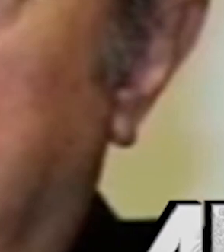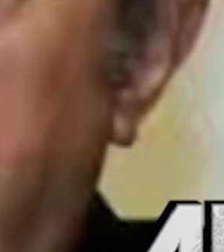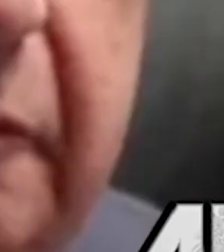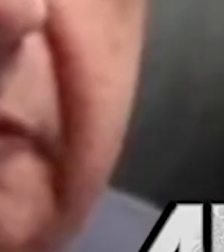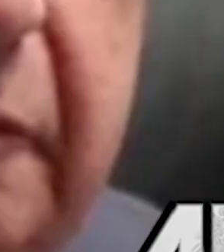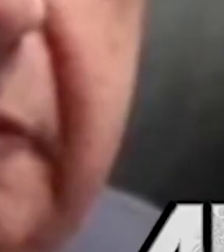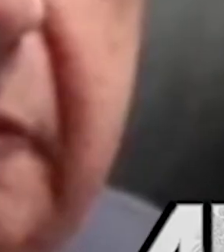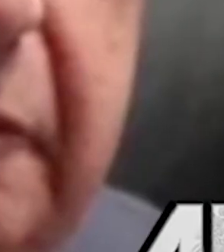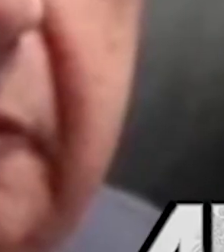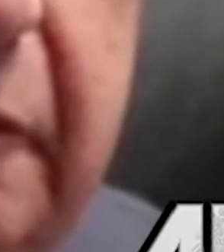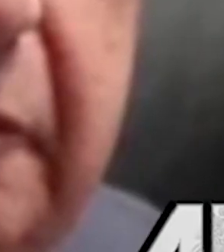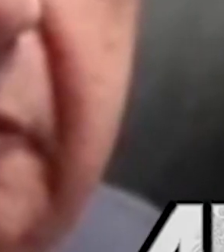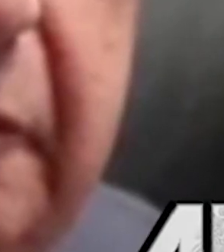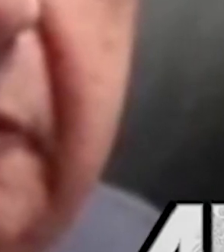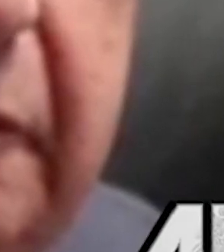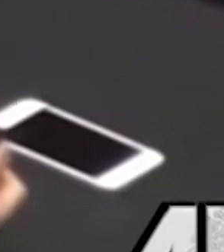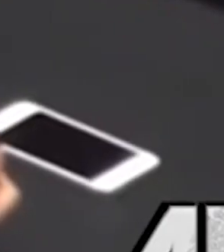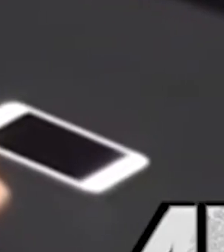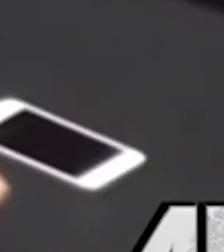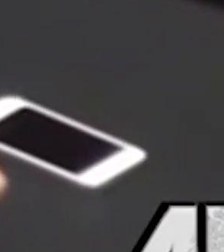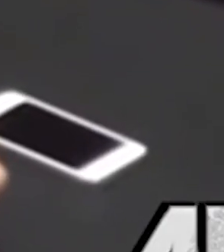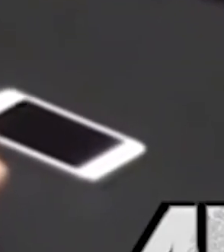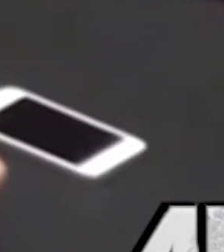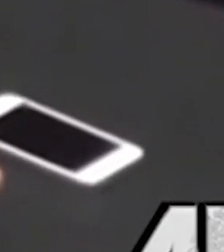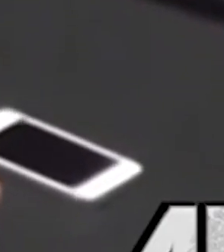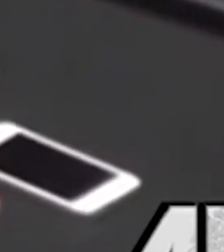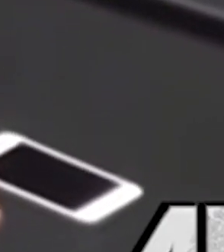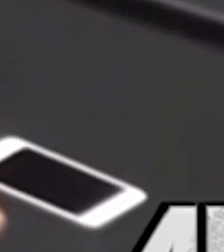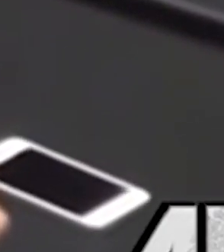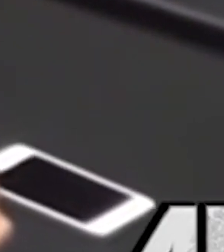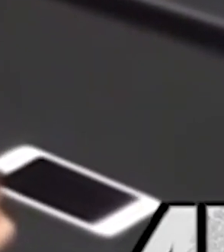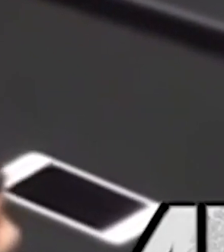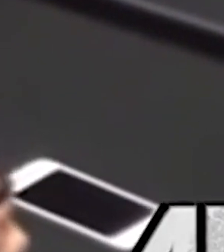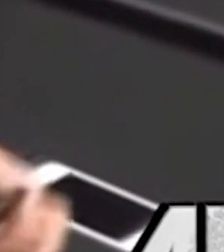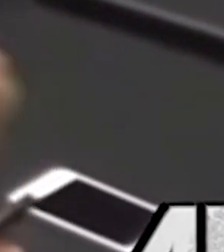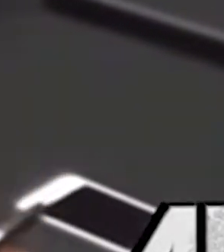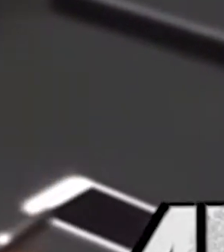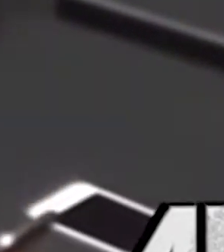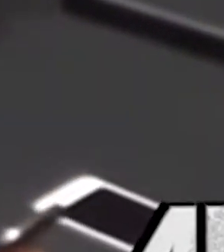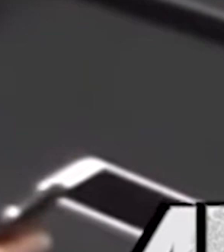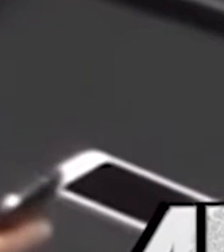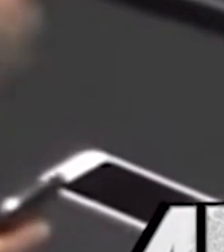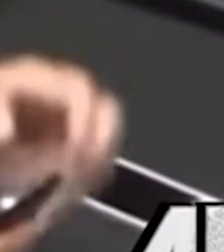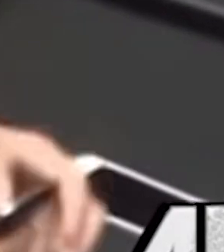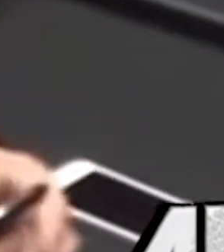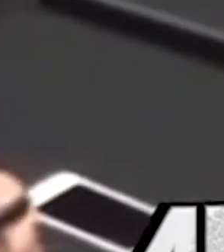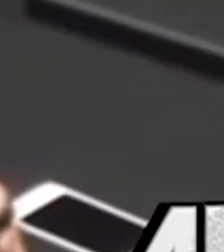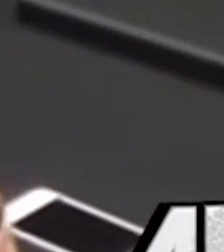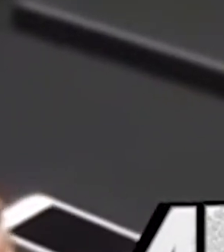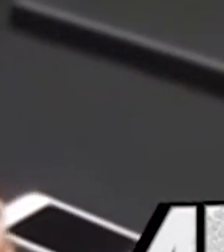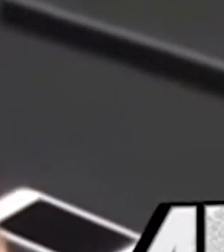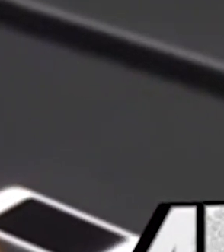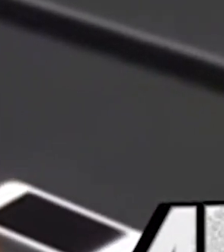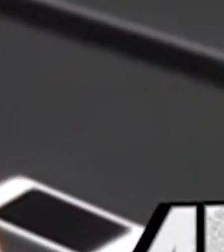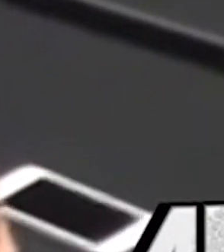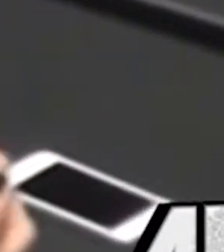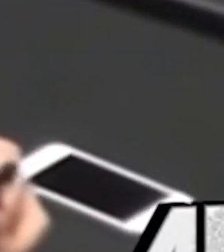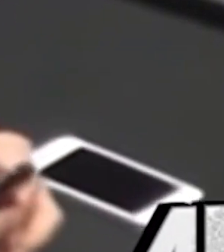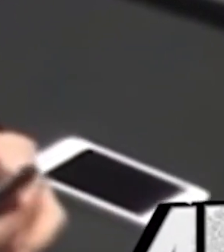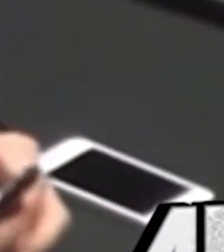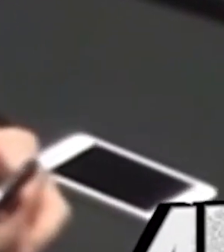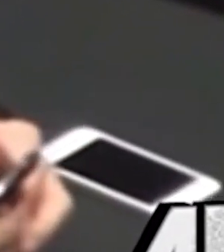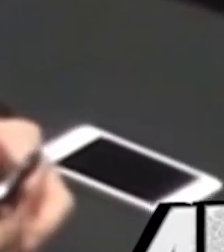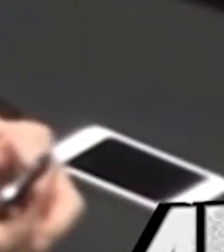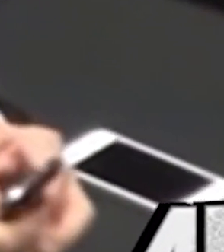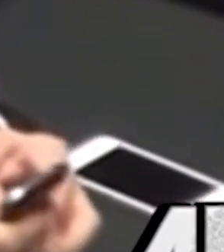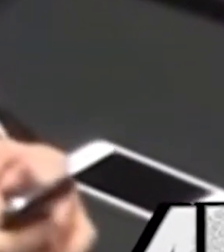Duarte y el mismísimo Enrique Peña Nieto, este personaje, Carlos Romero de Champs, se le suma a esta lista de priistas que al dejar su